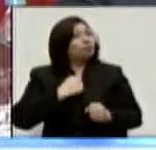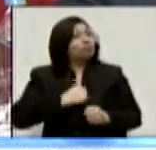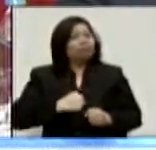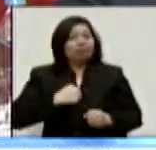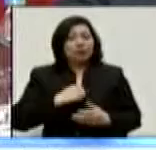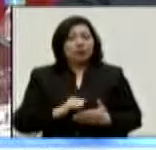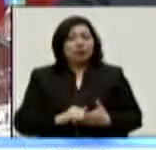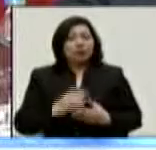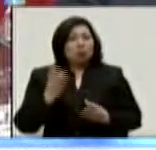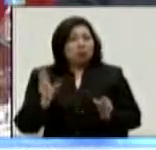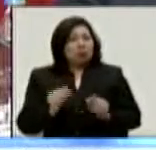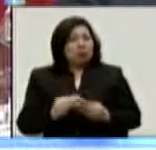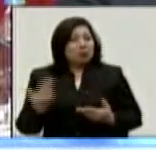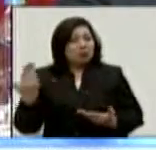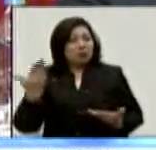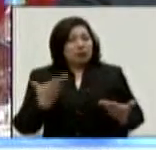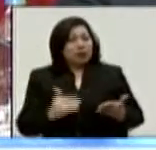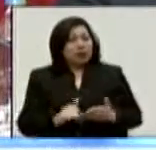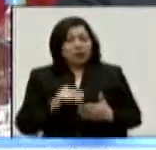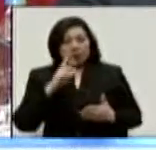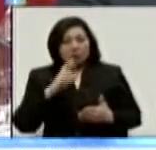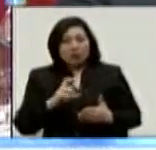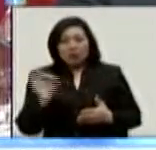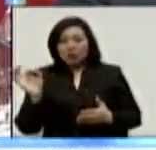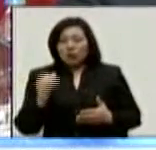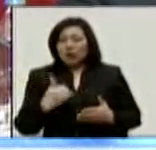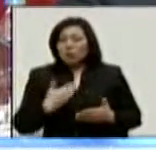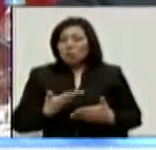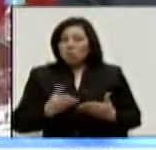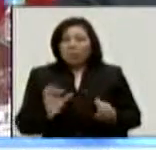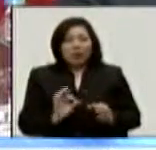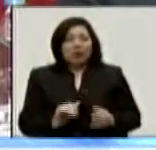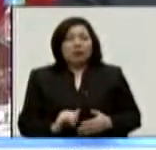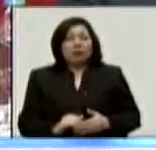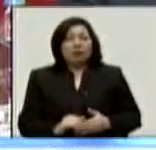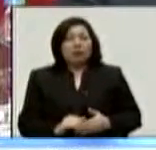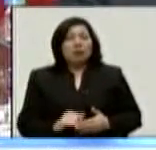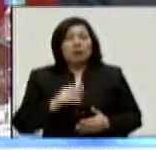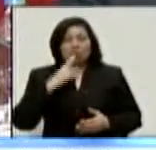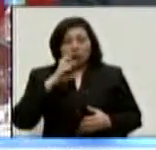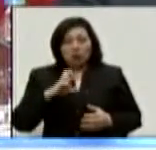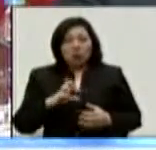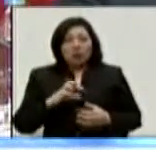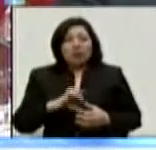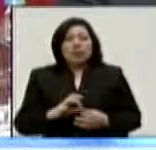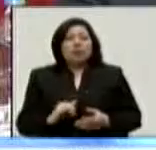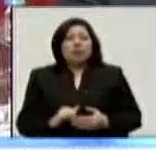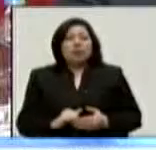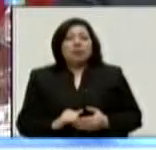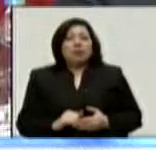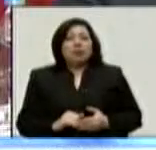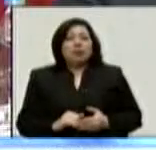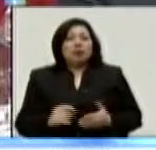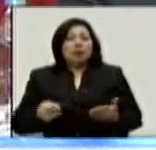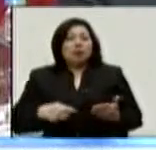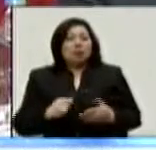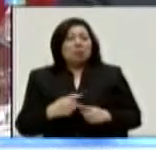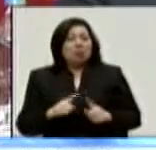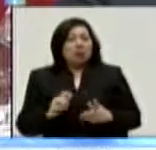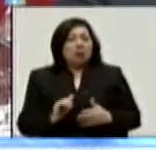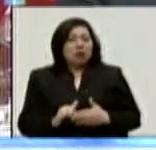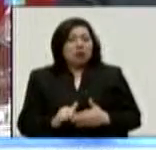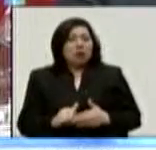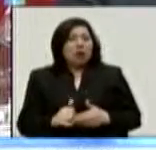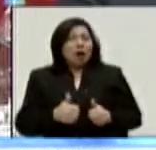Lamentablemente, por la poca afiliación petrolera en el Perú, ninguno se animó. Petrobras y Ecopetrol se animaron, pero en estos lotes